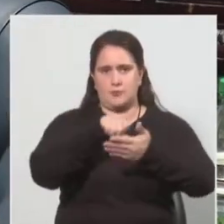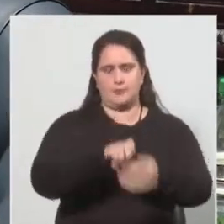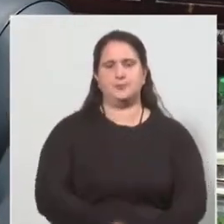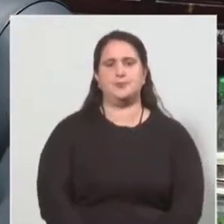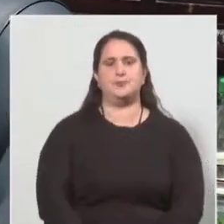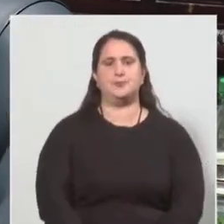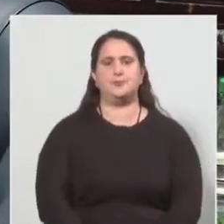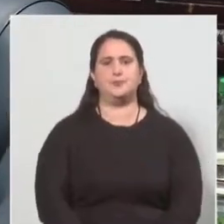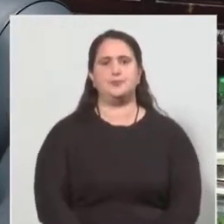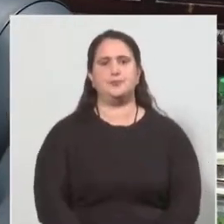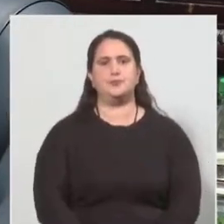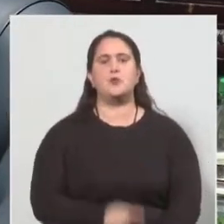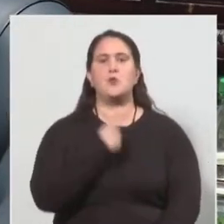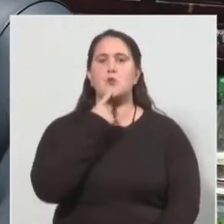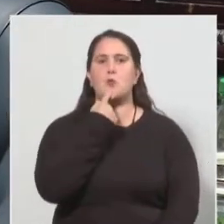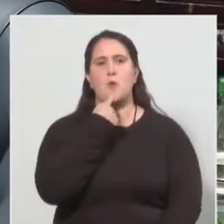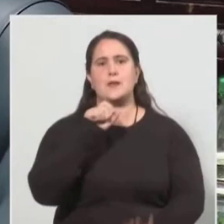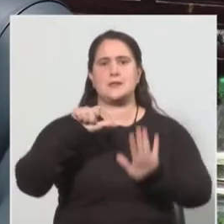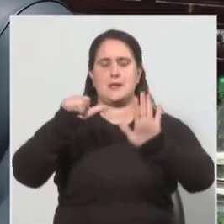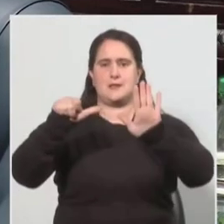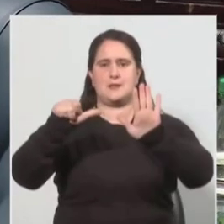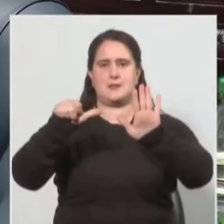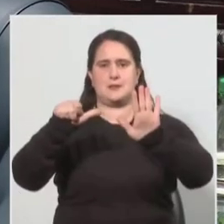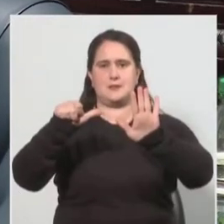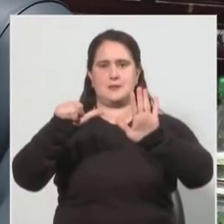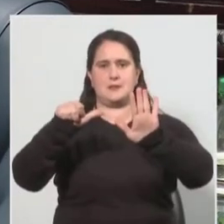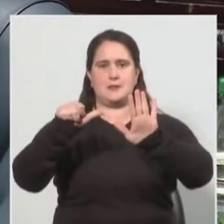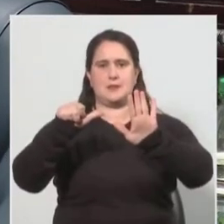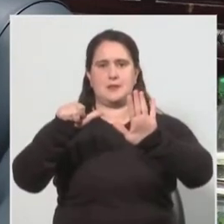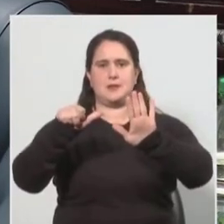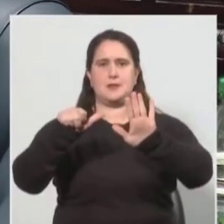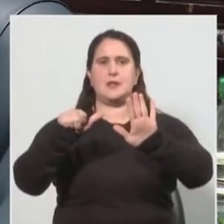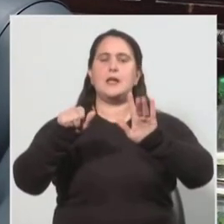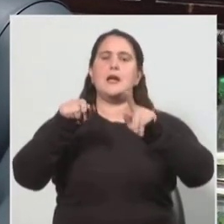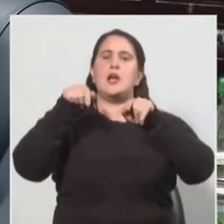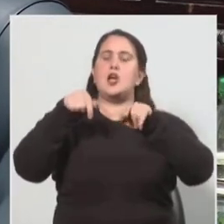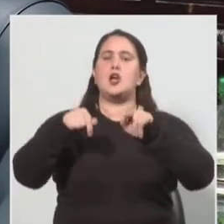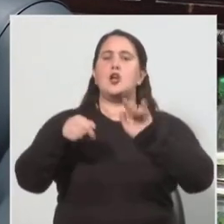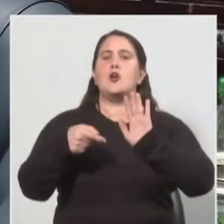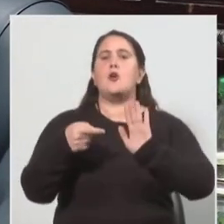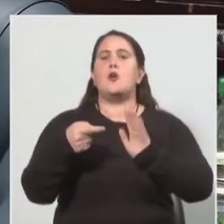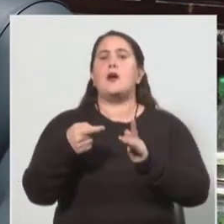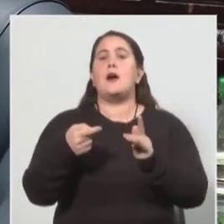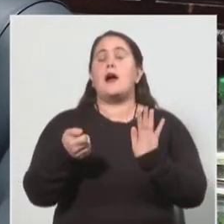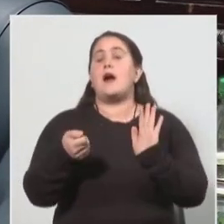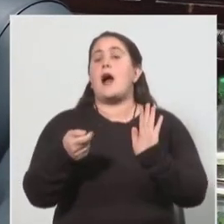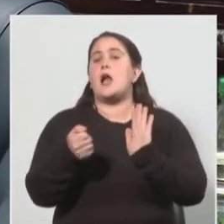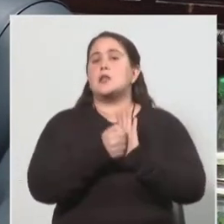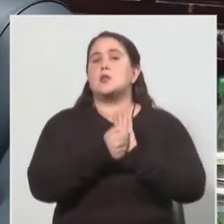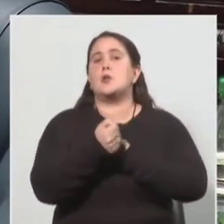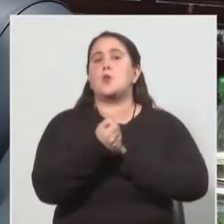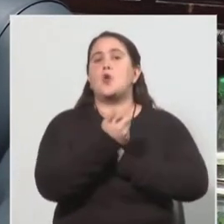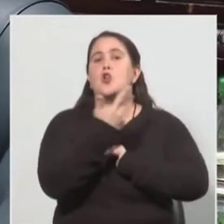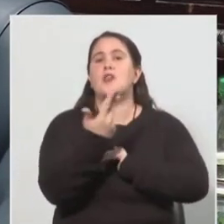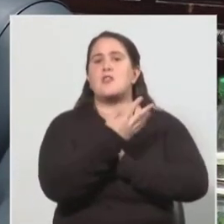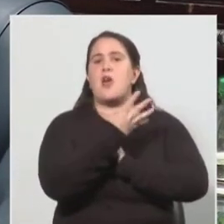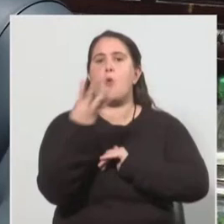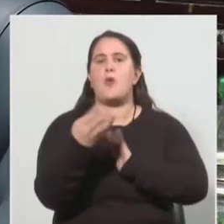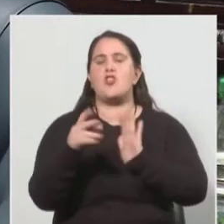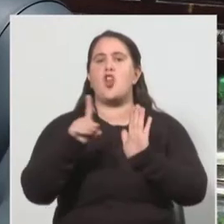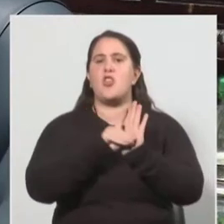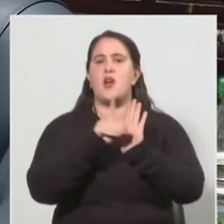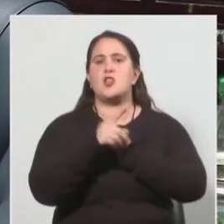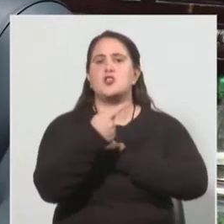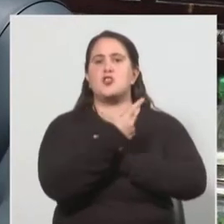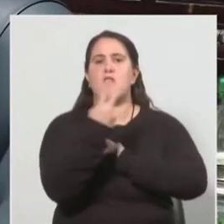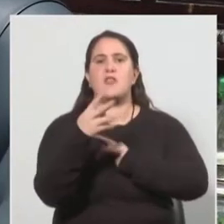Exteriores. Duda número 6. ¿Por qué no se aplicó el artículo 34 del